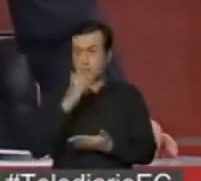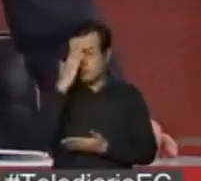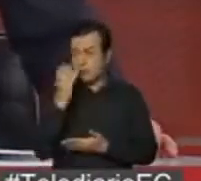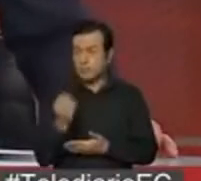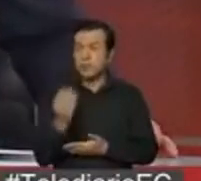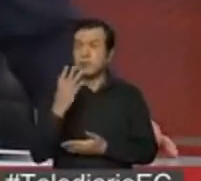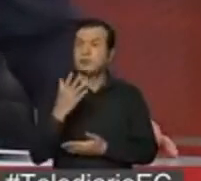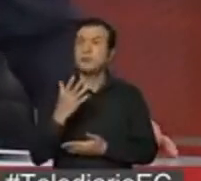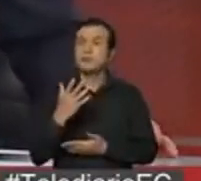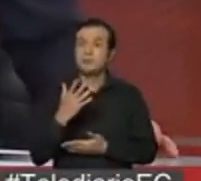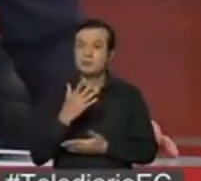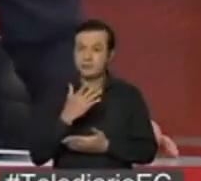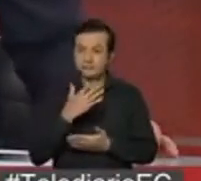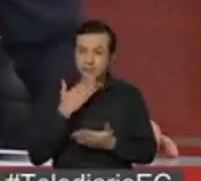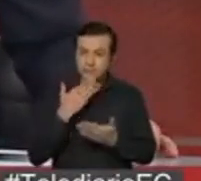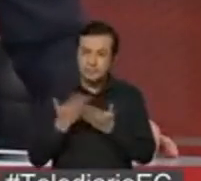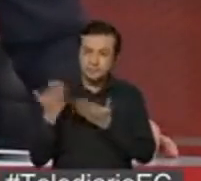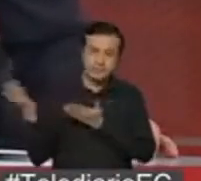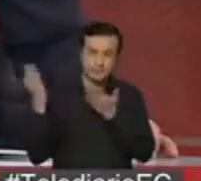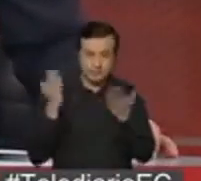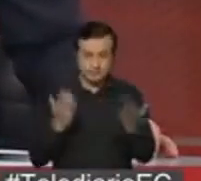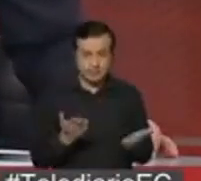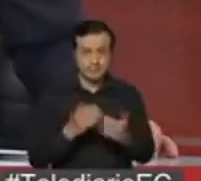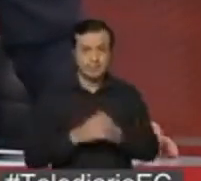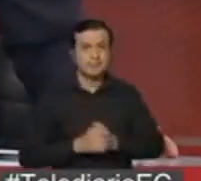Marco. Gracias por acompañarnos en este espacio. Bienvenido.